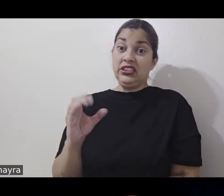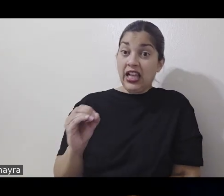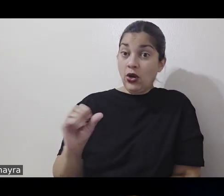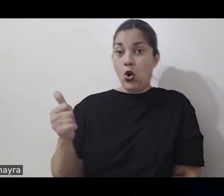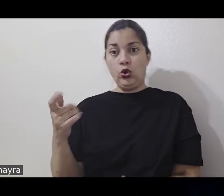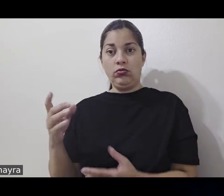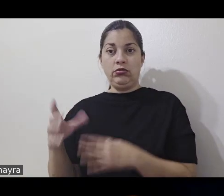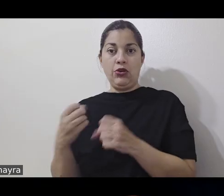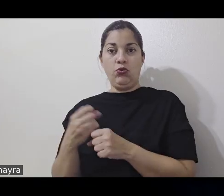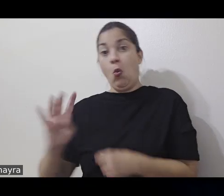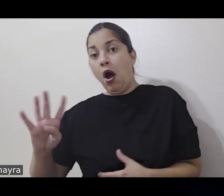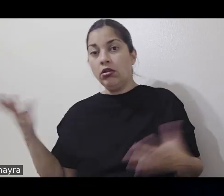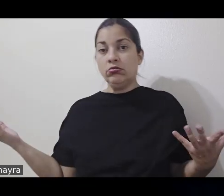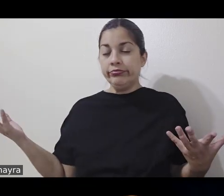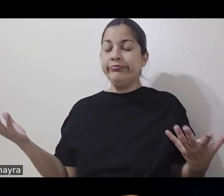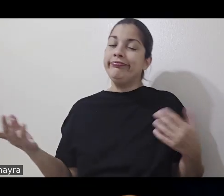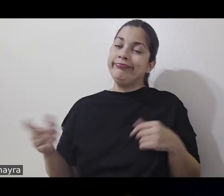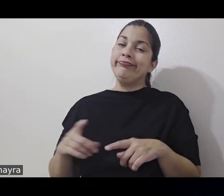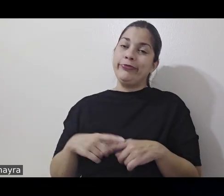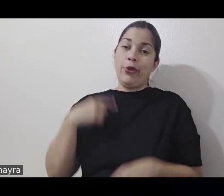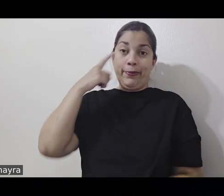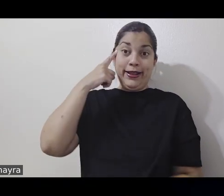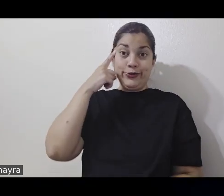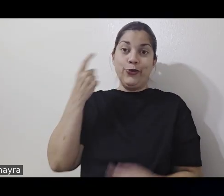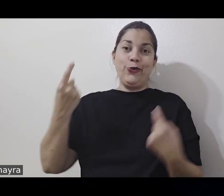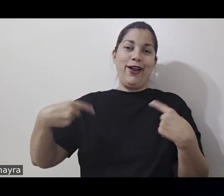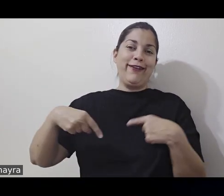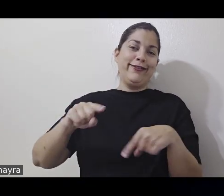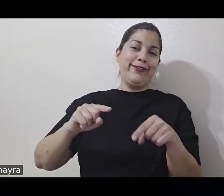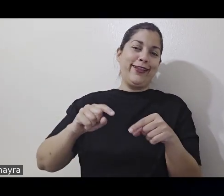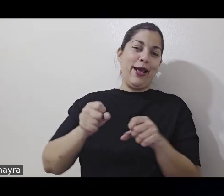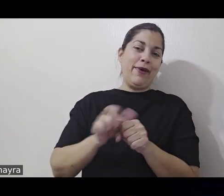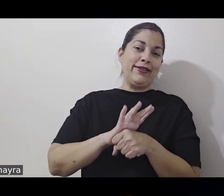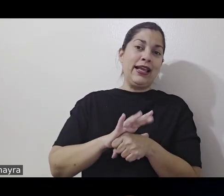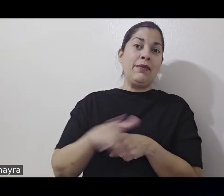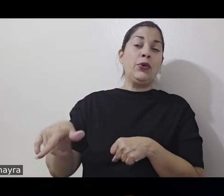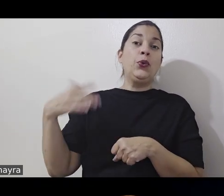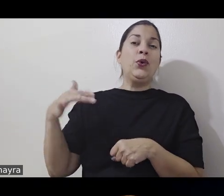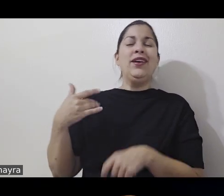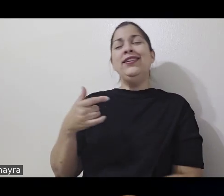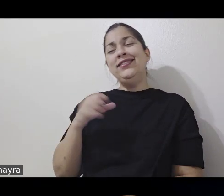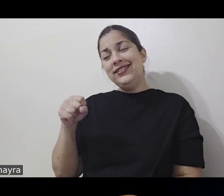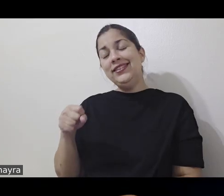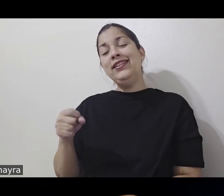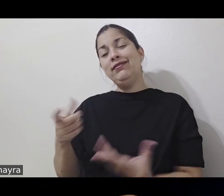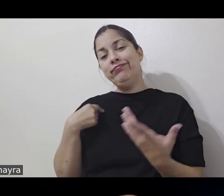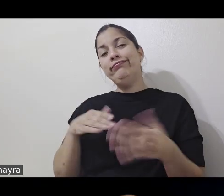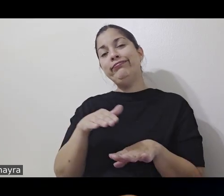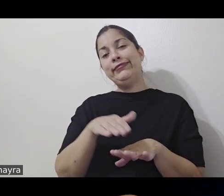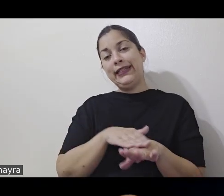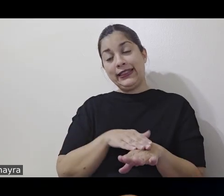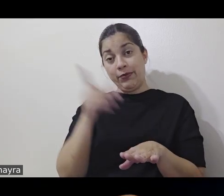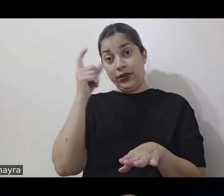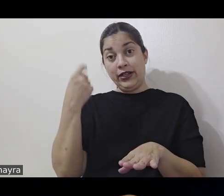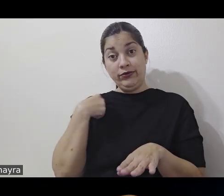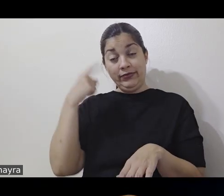tienes 4, imagínate. Imagino que en la pandemia él hizo ¡uy! Sí, la pandemia estuvo medio lenta porque en la pandemia tuve el